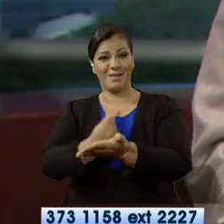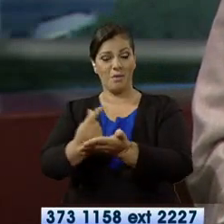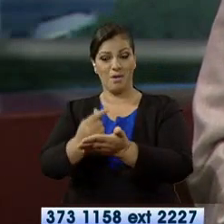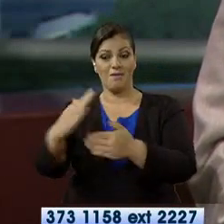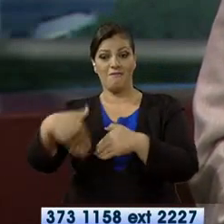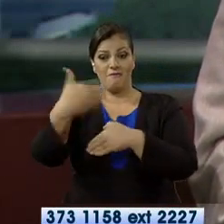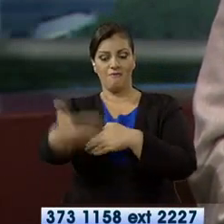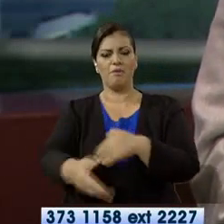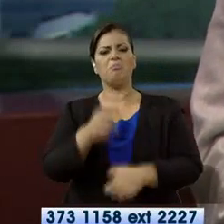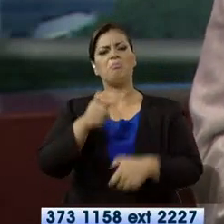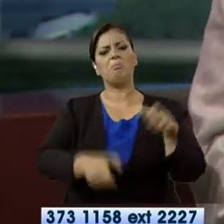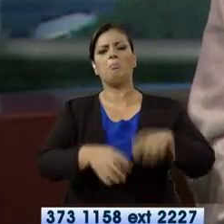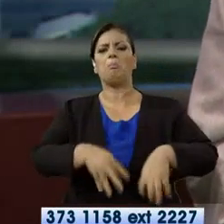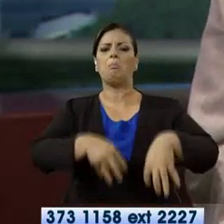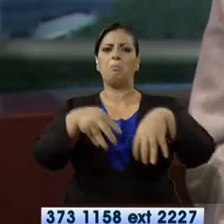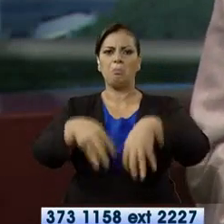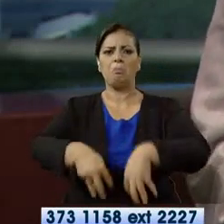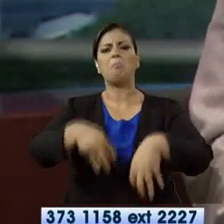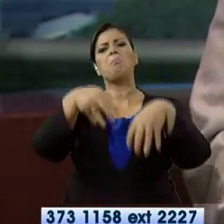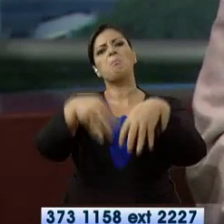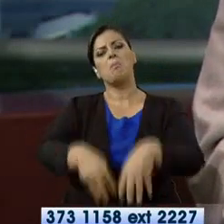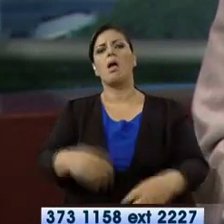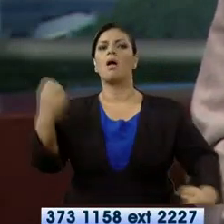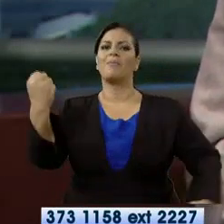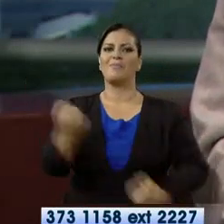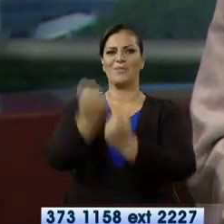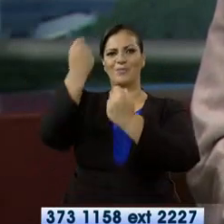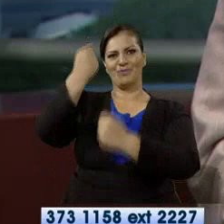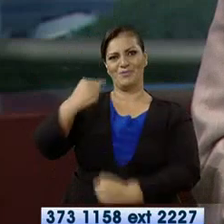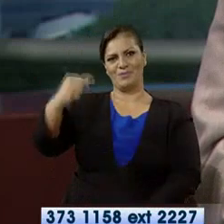convocatoria se defendieron los logros de la Revolución Ciudadana.